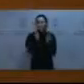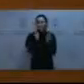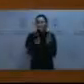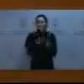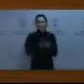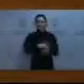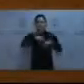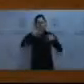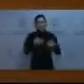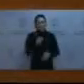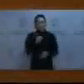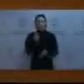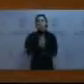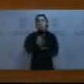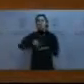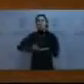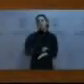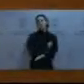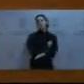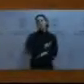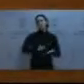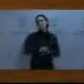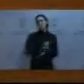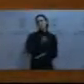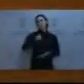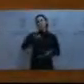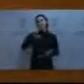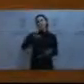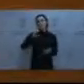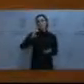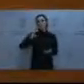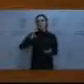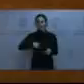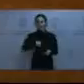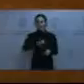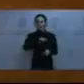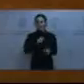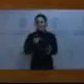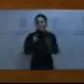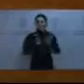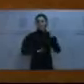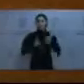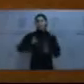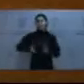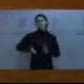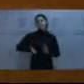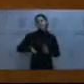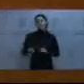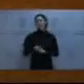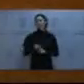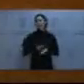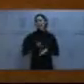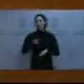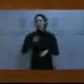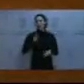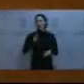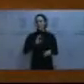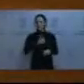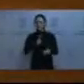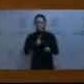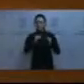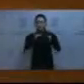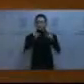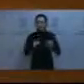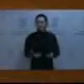un portavoz de la firma Alcoa en España. Por tanto, la subasta no fue desfavorable para Alcoa, lo que revertirá en sus menores costes y